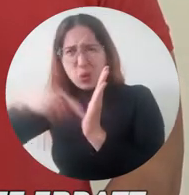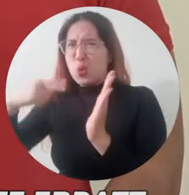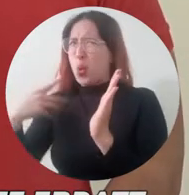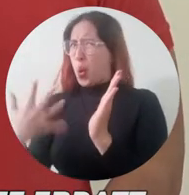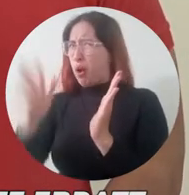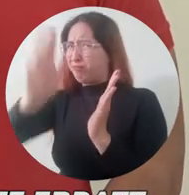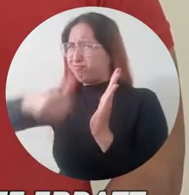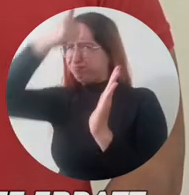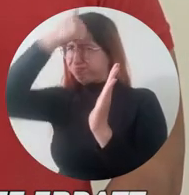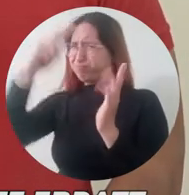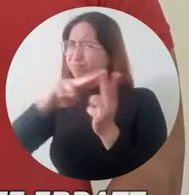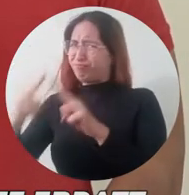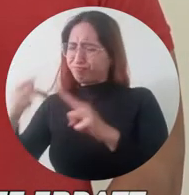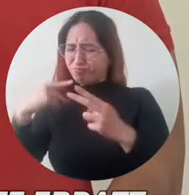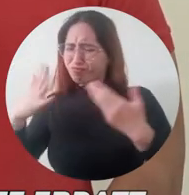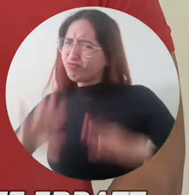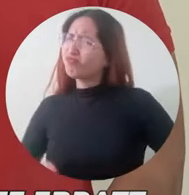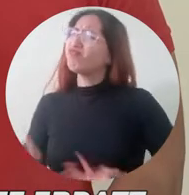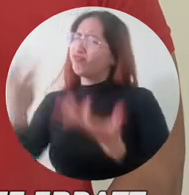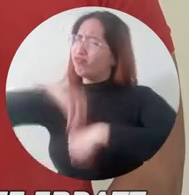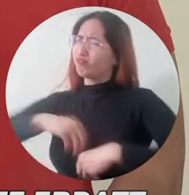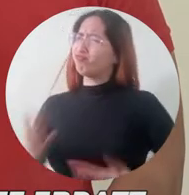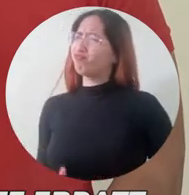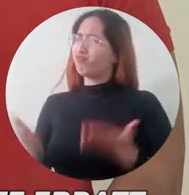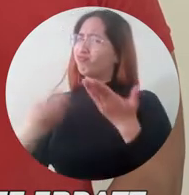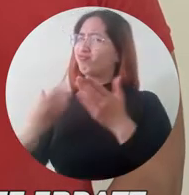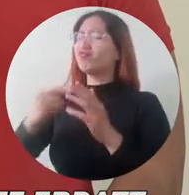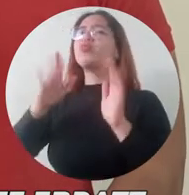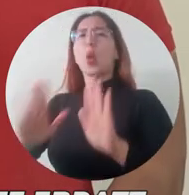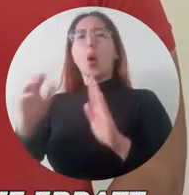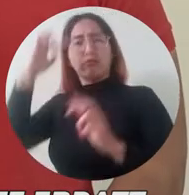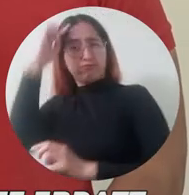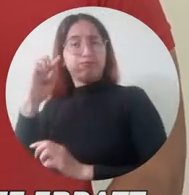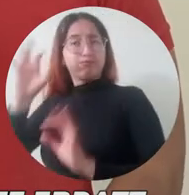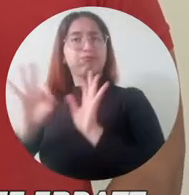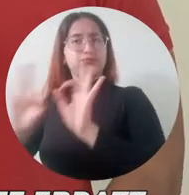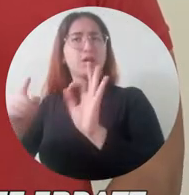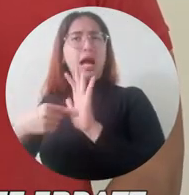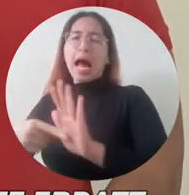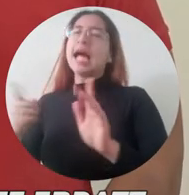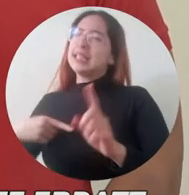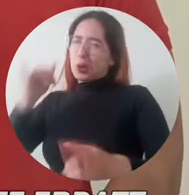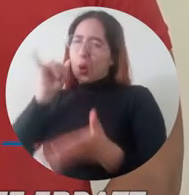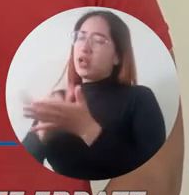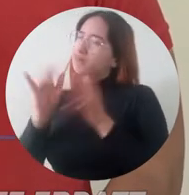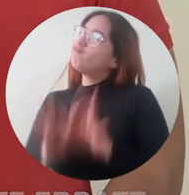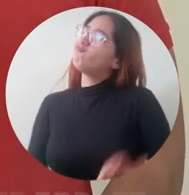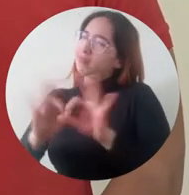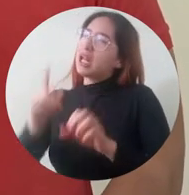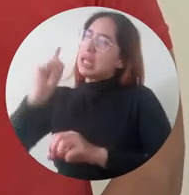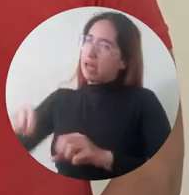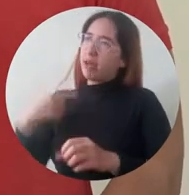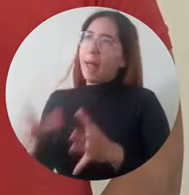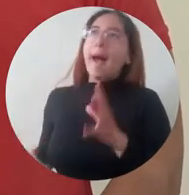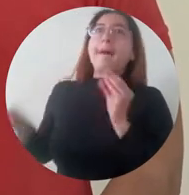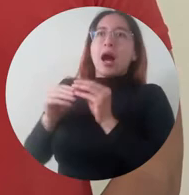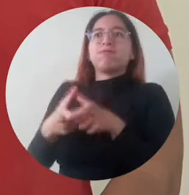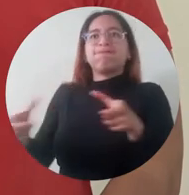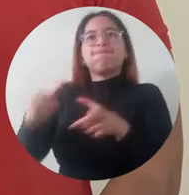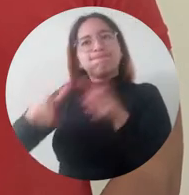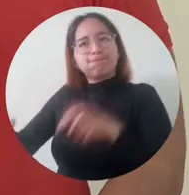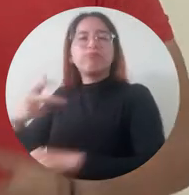y necesarias para el nivel profesional de nuestras carreras y pues es necesario y es menester aumentarlas y que haya esta